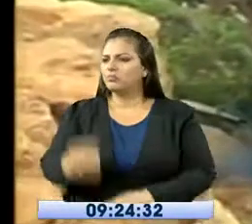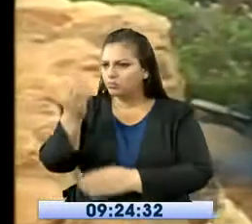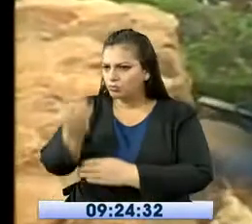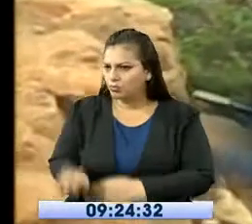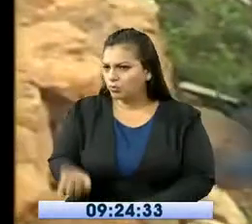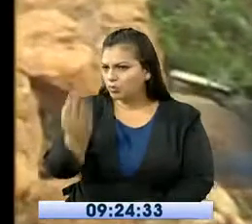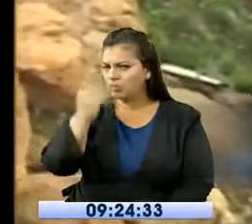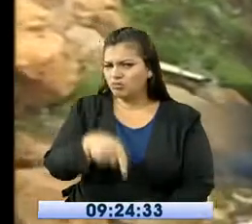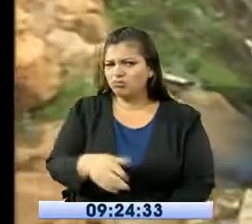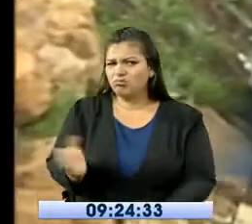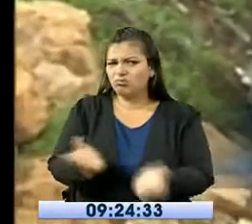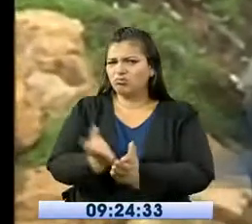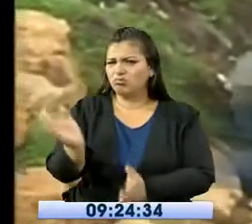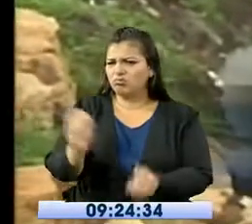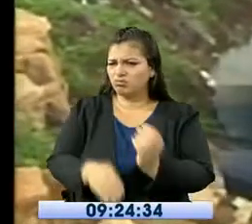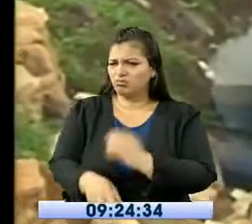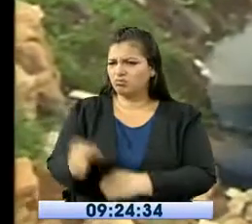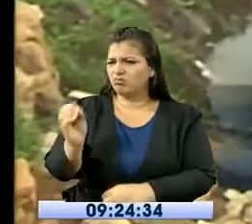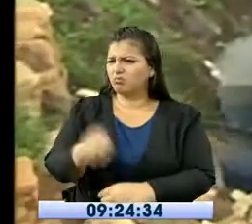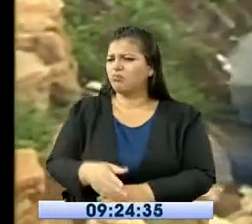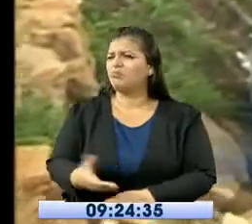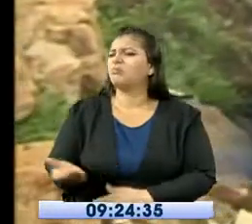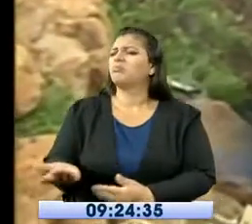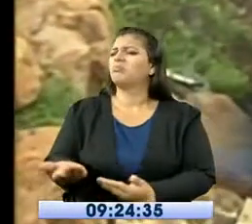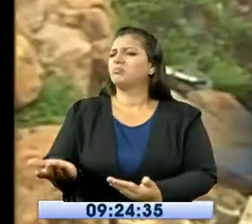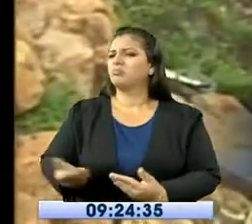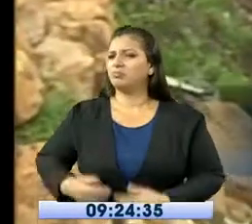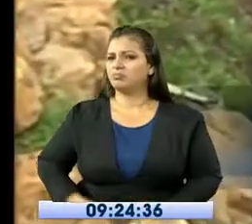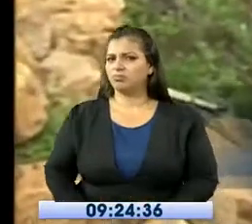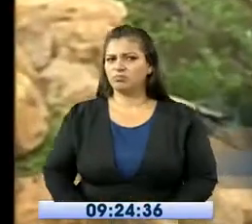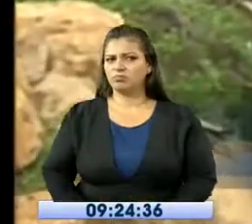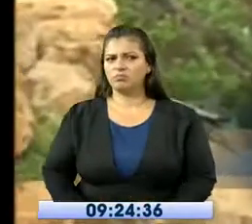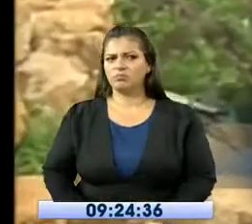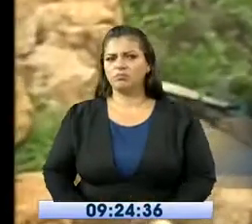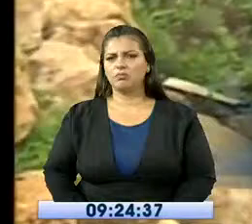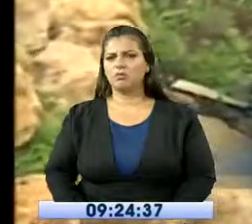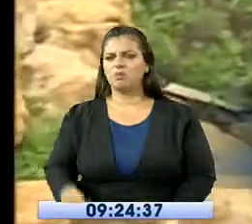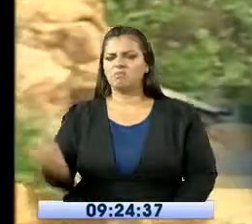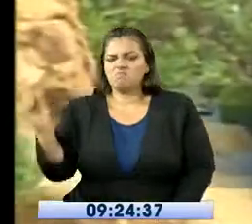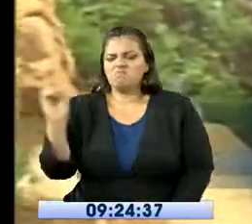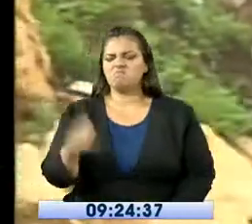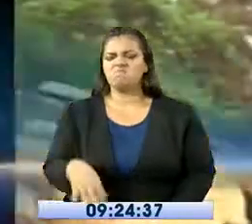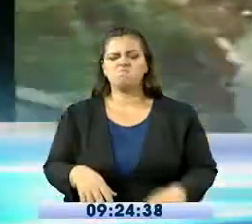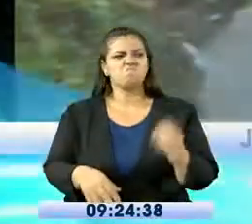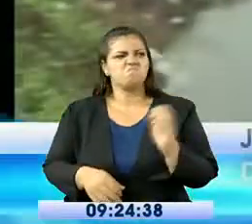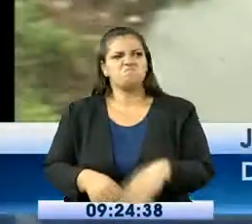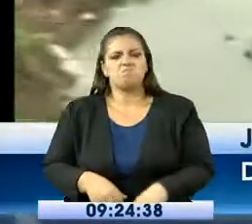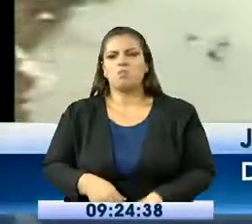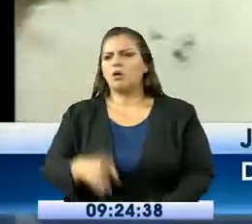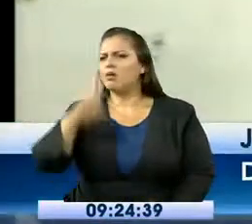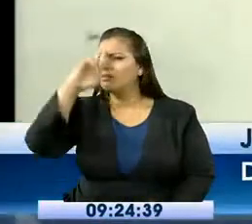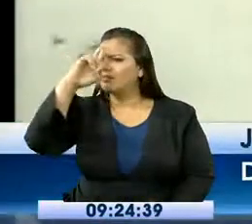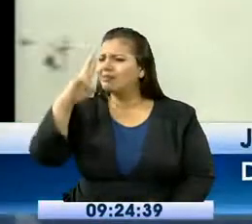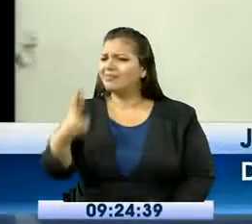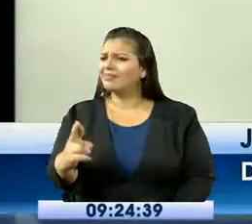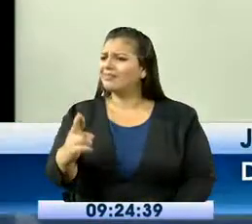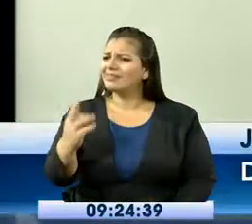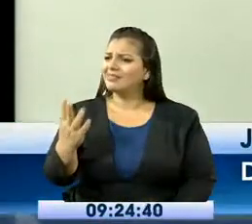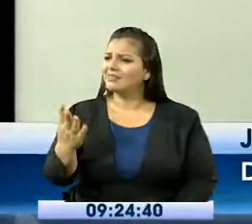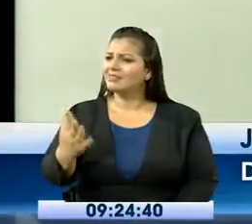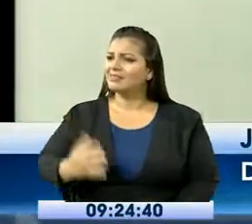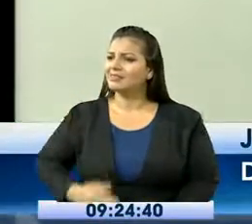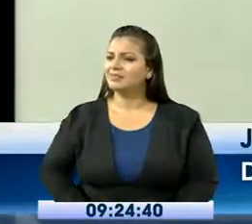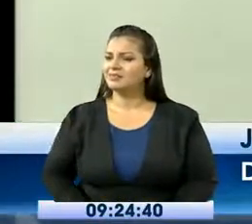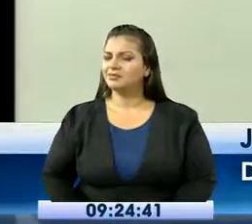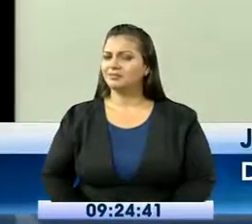están atravesando? La gente lamentablemente no respeta en este sector, no respeta y